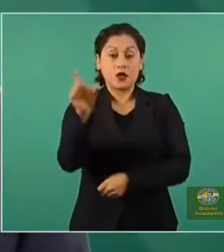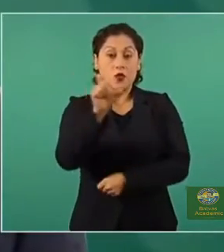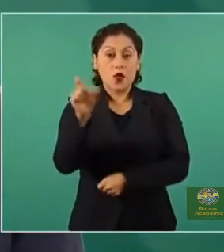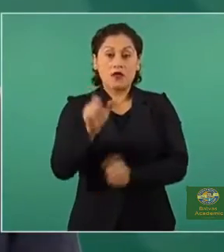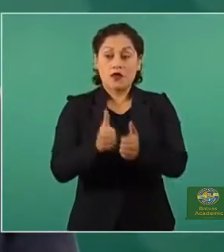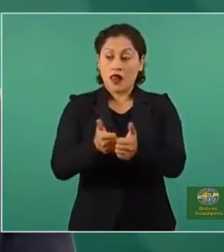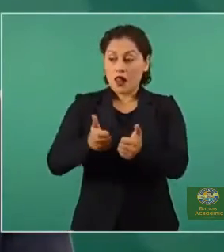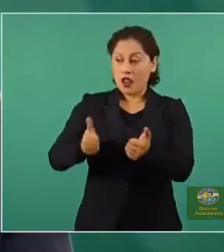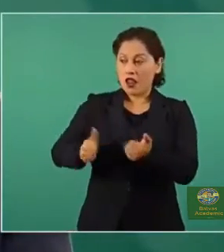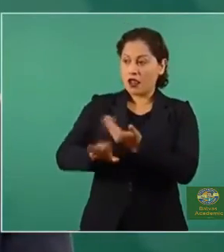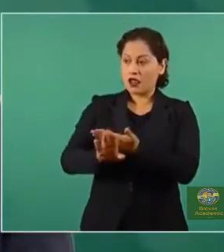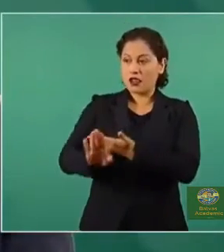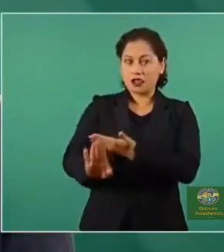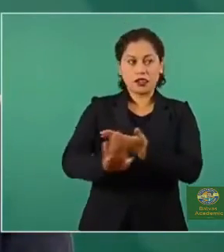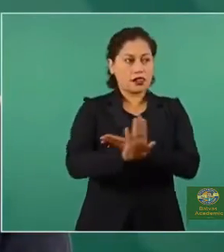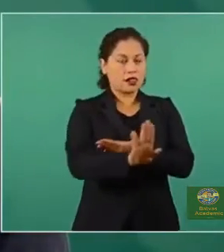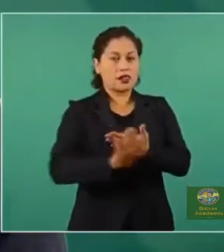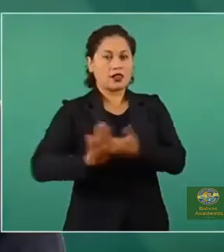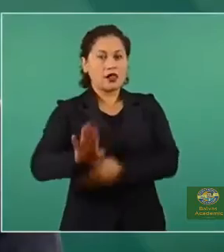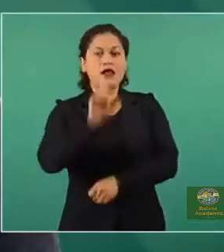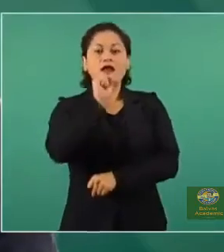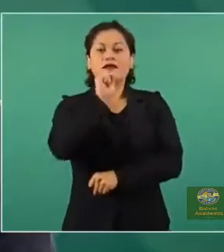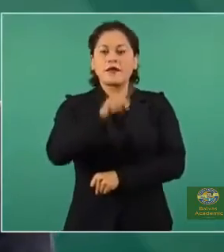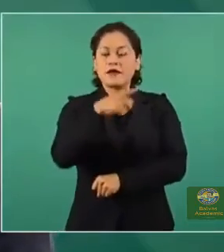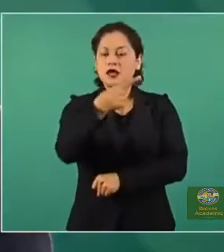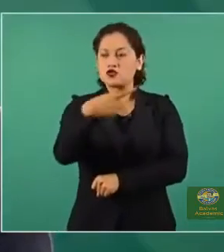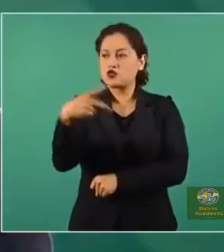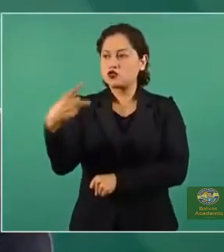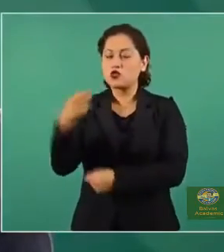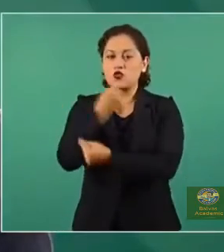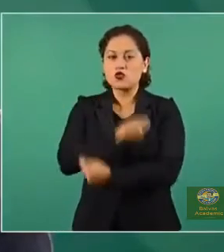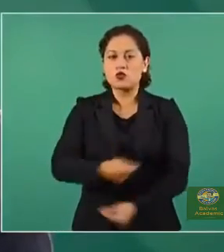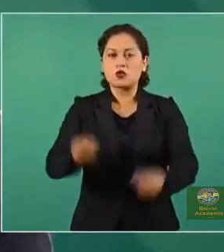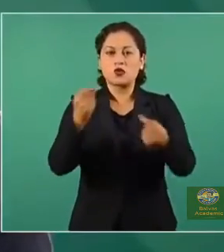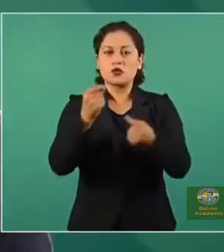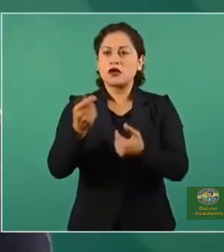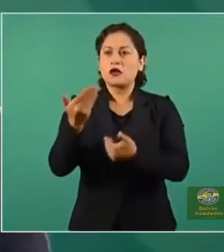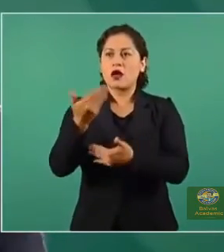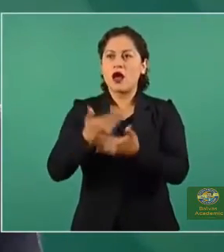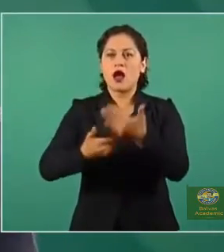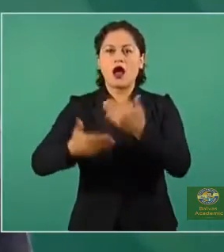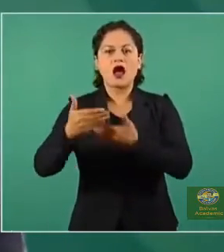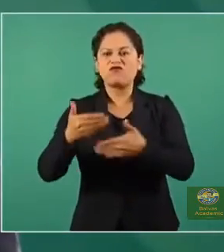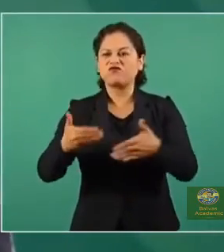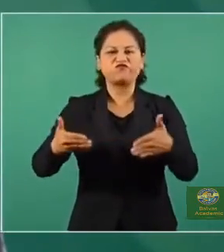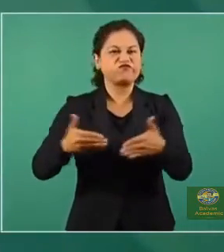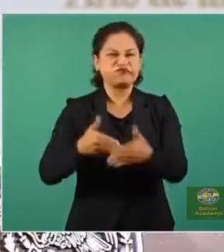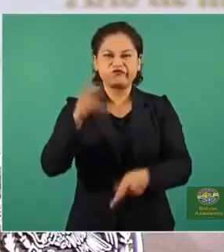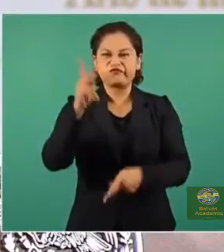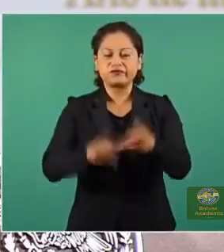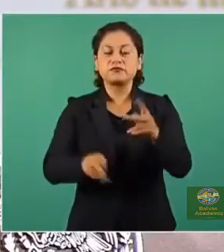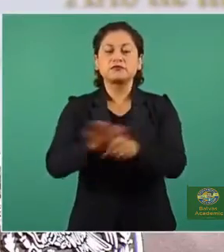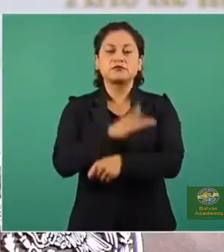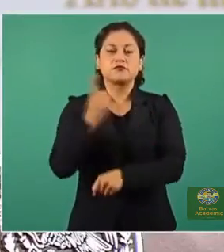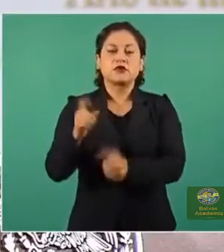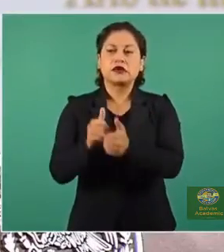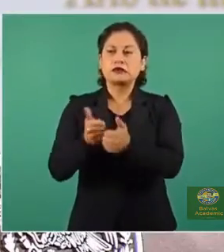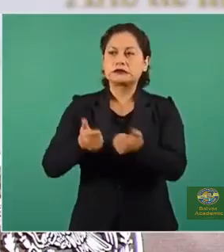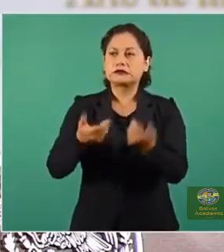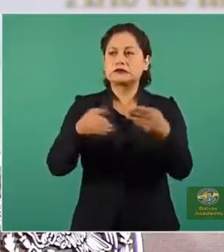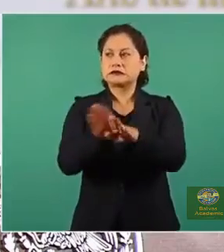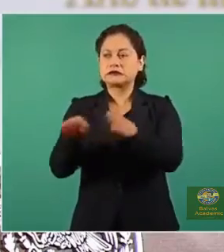en su proyecto de vida por la deserción escolar y por el incremento en la desigualdad, y un asunto muy